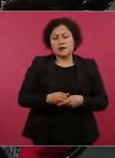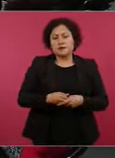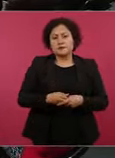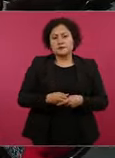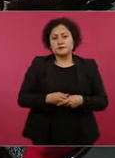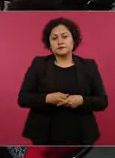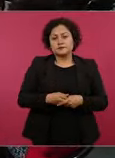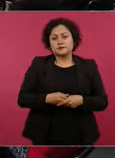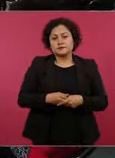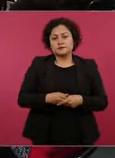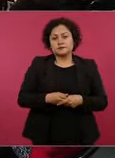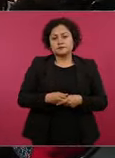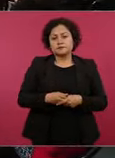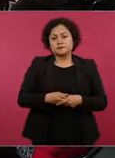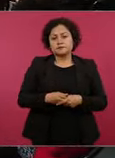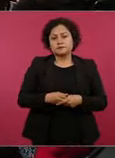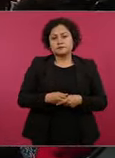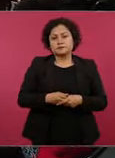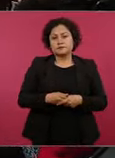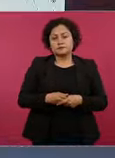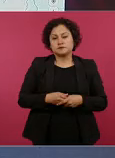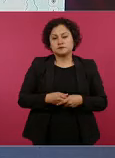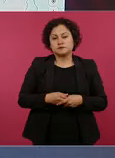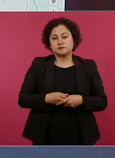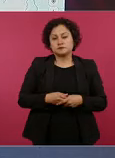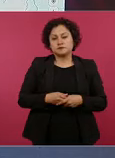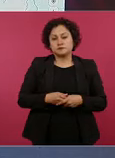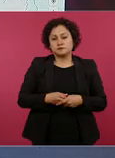ya en septiembre yo ya no.